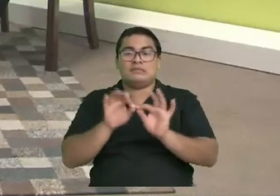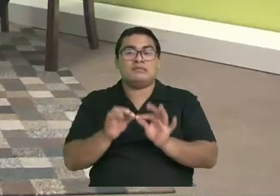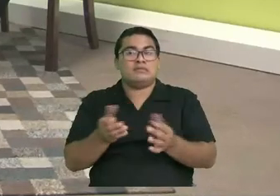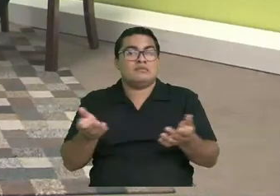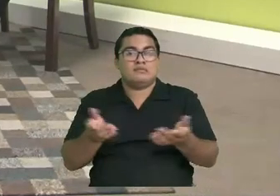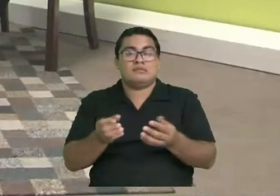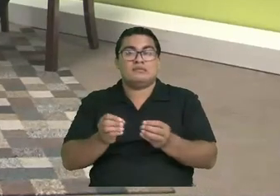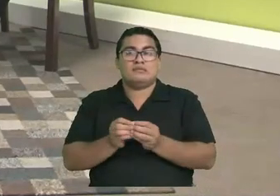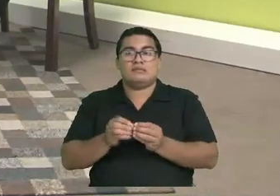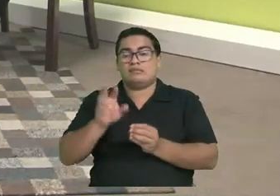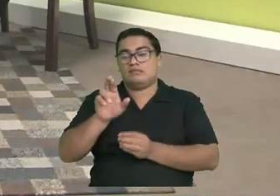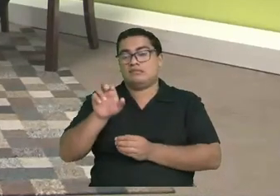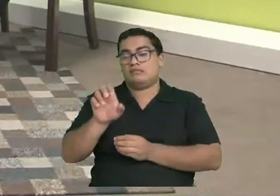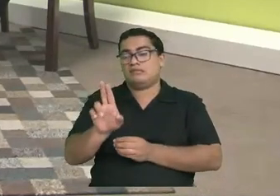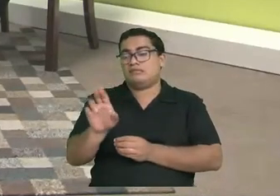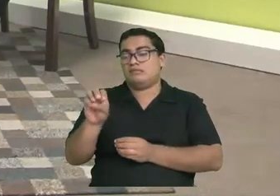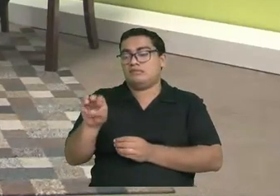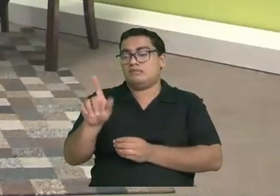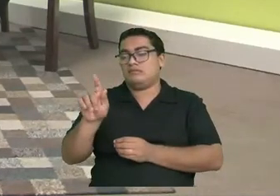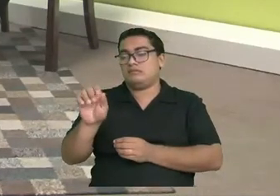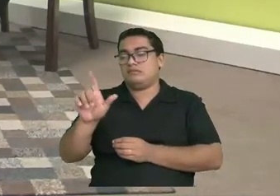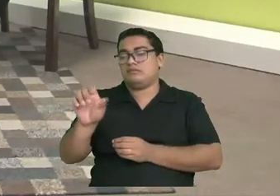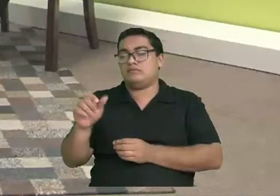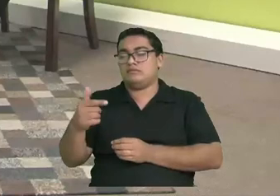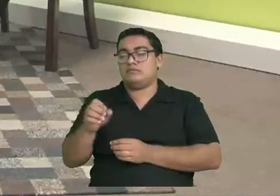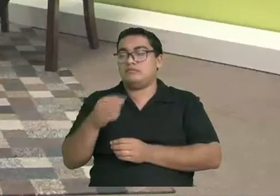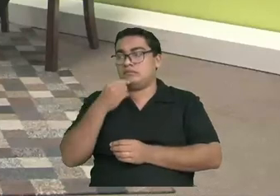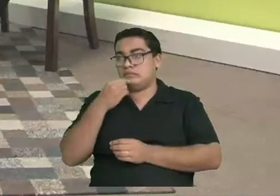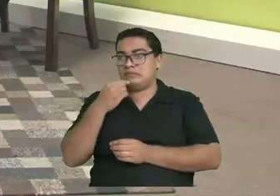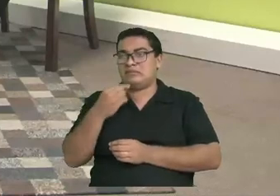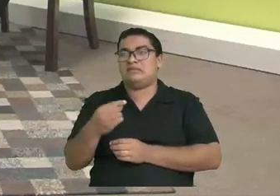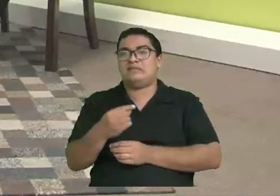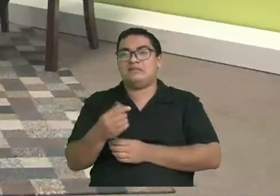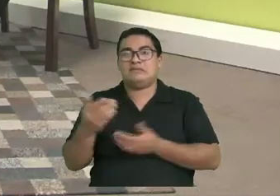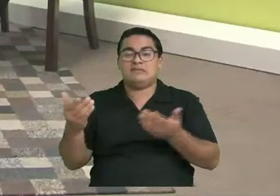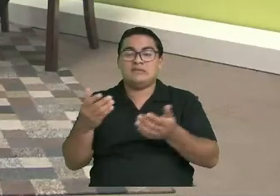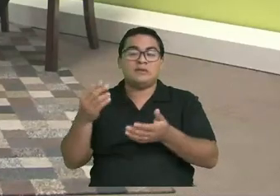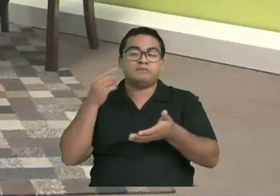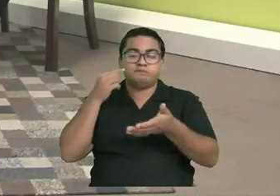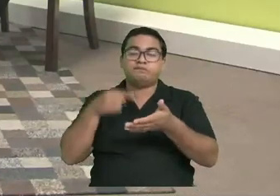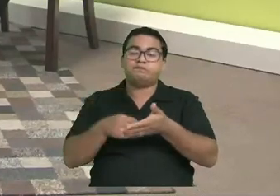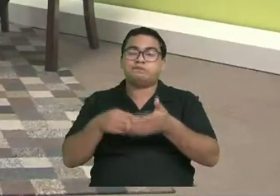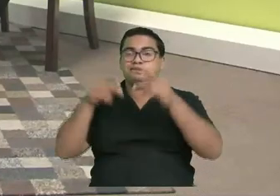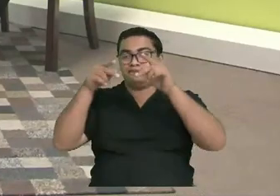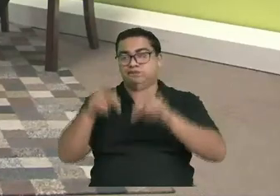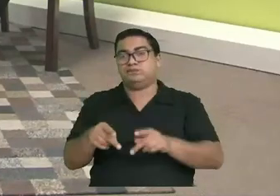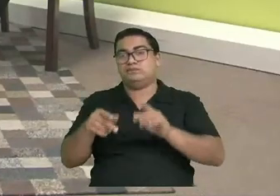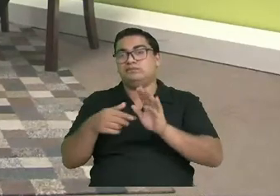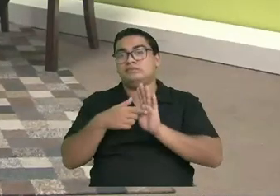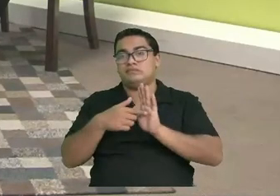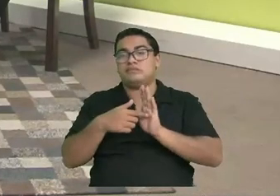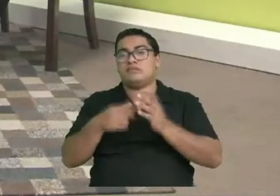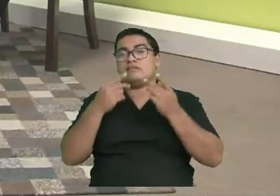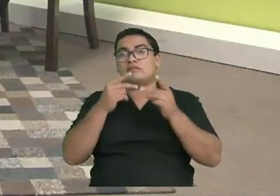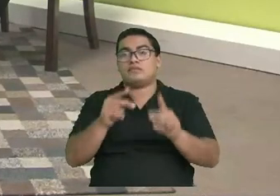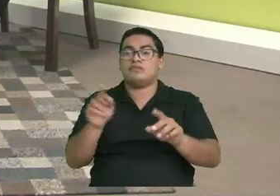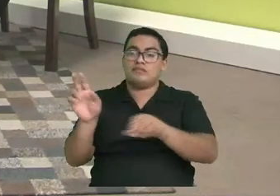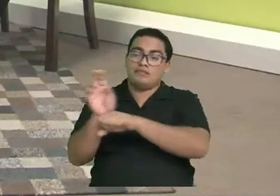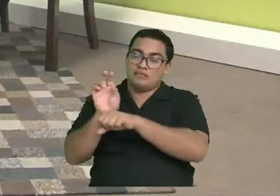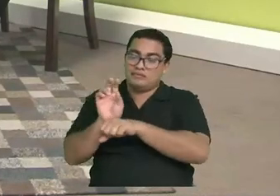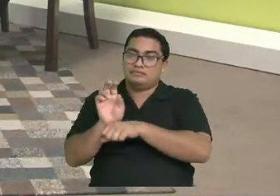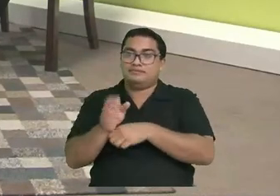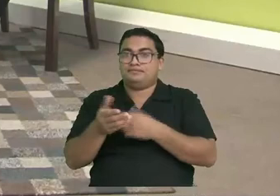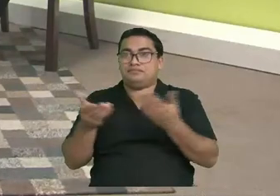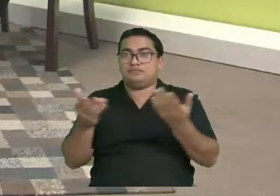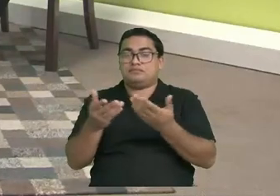desencadenante, el reumatólogo es quien al final le da el último visto al paciente. Sin embargo, el seguimiento,